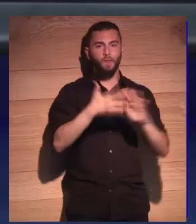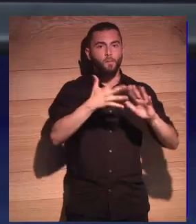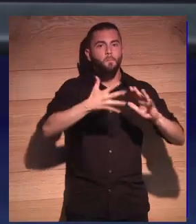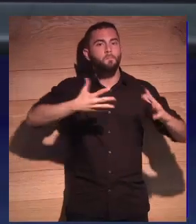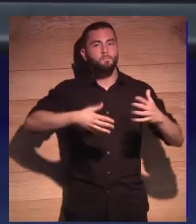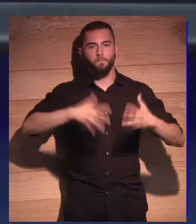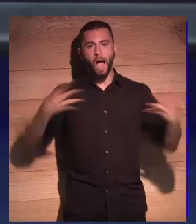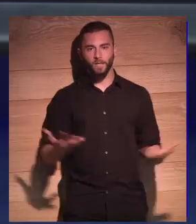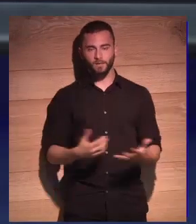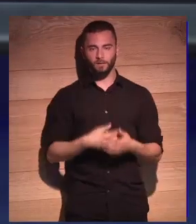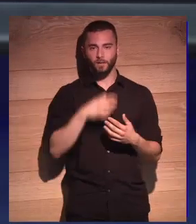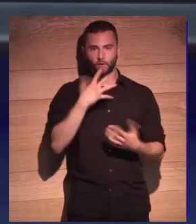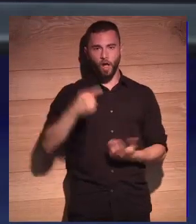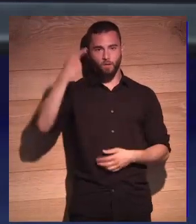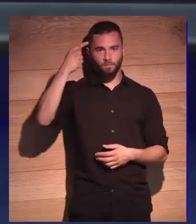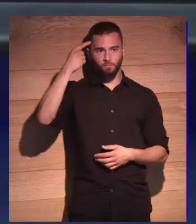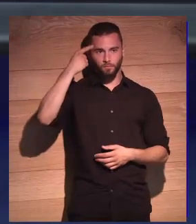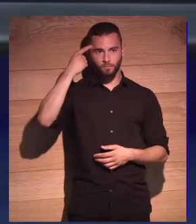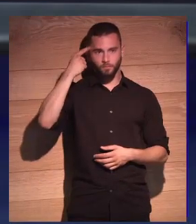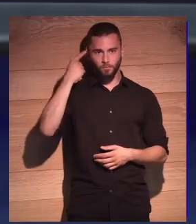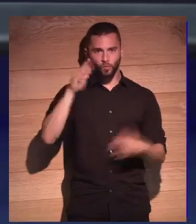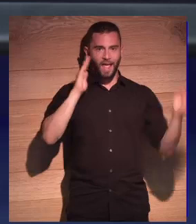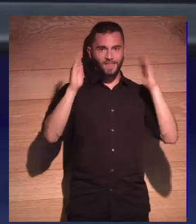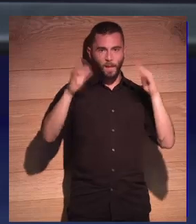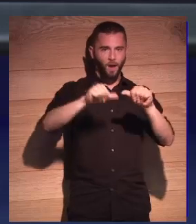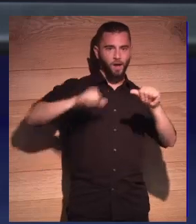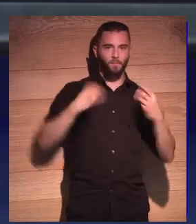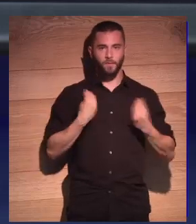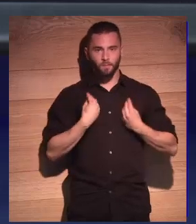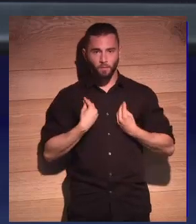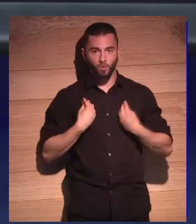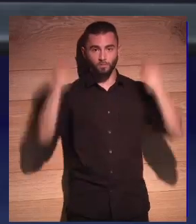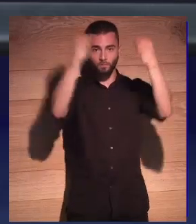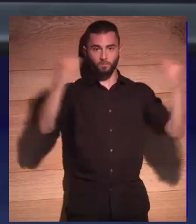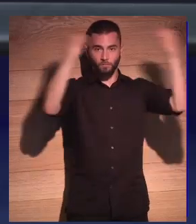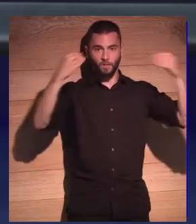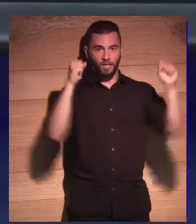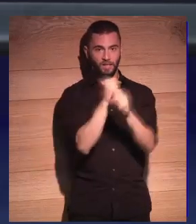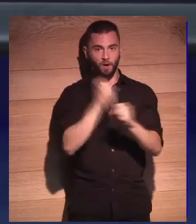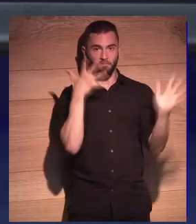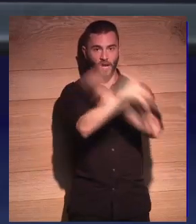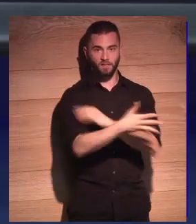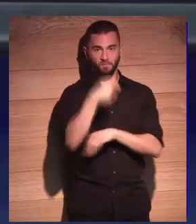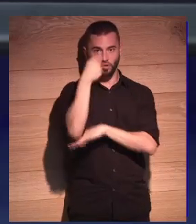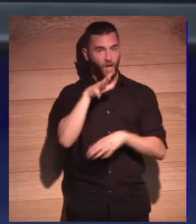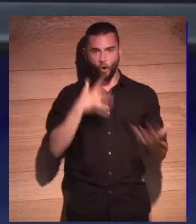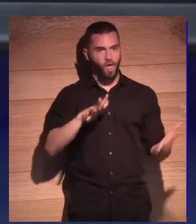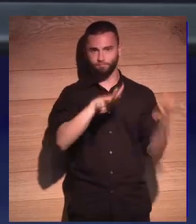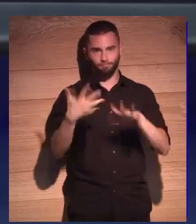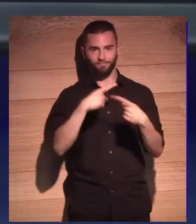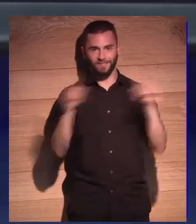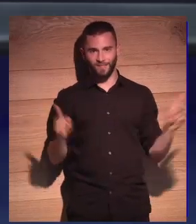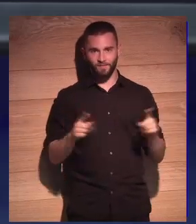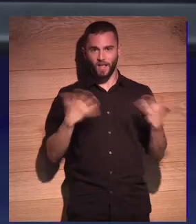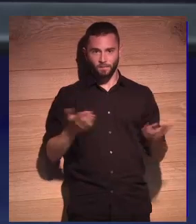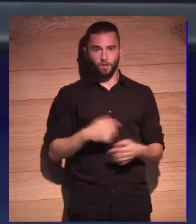una mentalidad, o hemos vivido unas etapas donde tú te formabas y ya tenías trabajo de por vida, y eso ha cambiado completamente. Pero esto